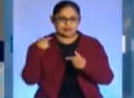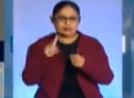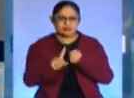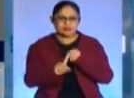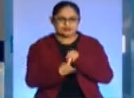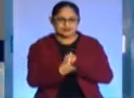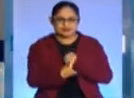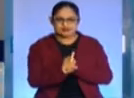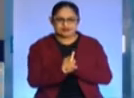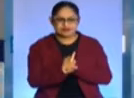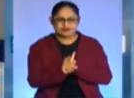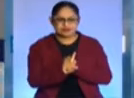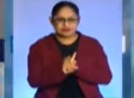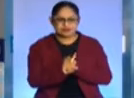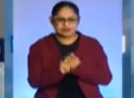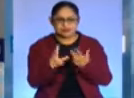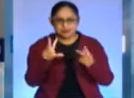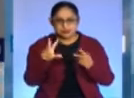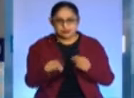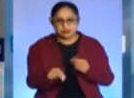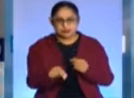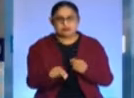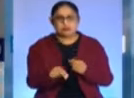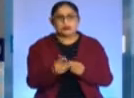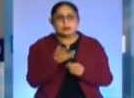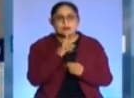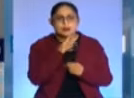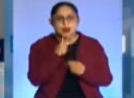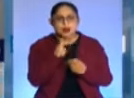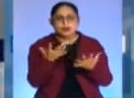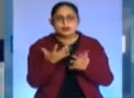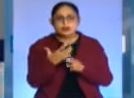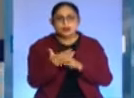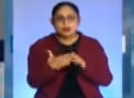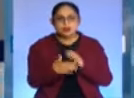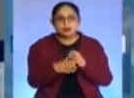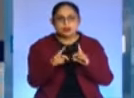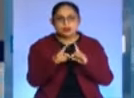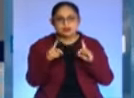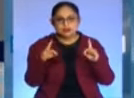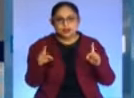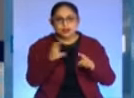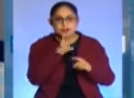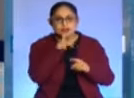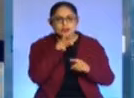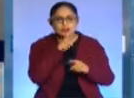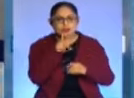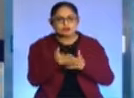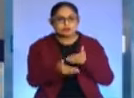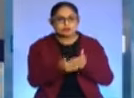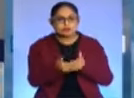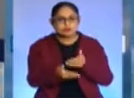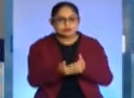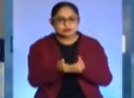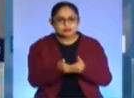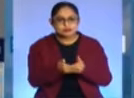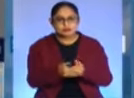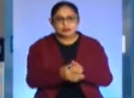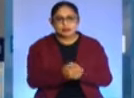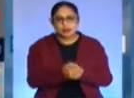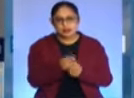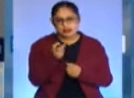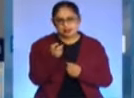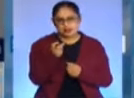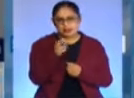pleitos entre los michoacanos, sino la visión de desarrollo de un mejor porvenir. Eso es lo que